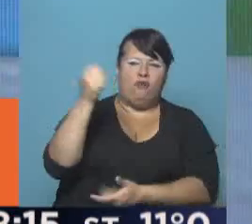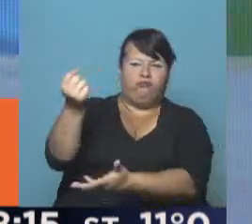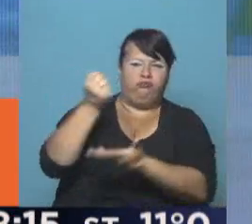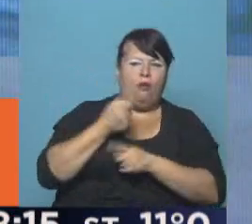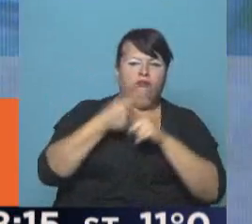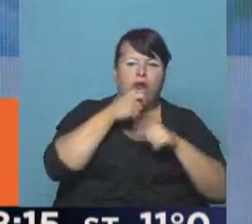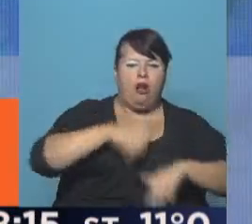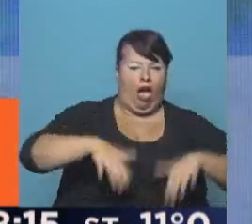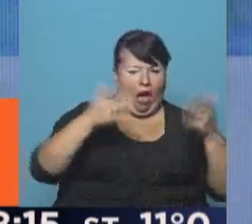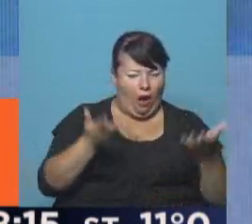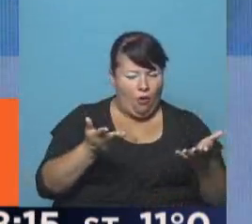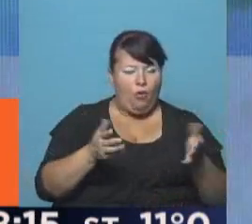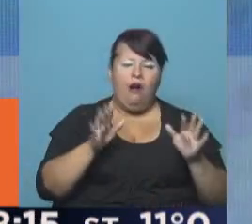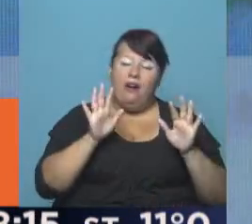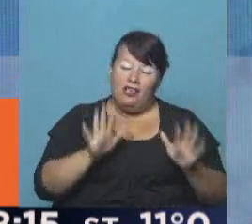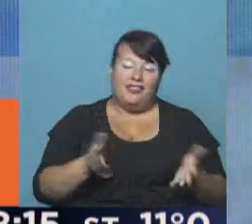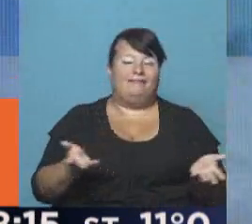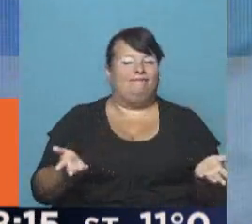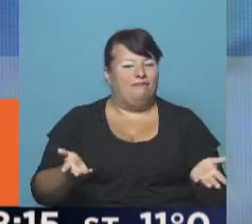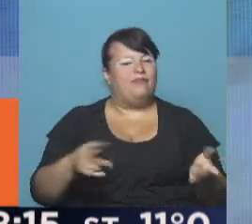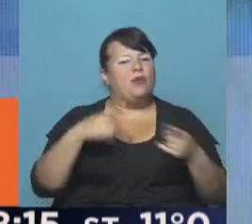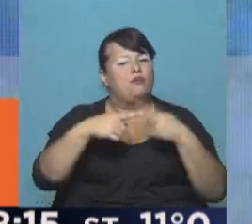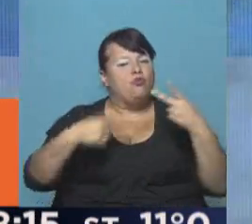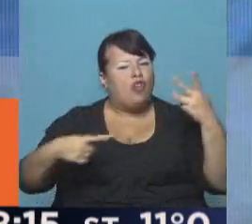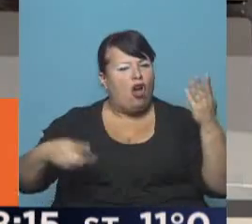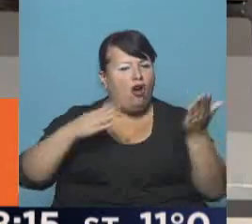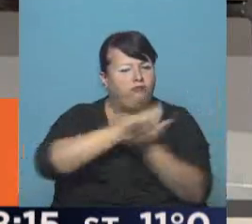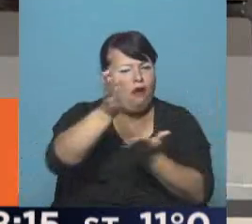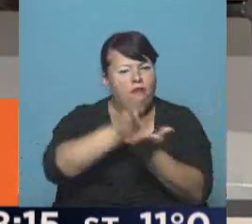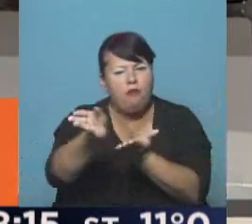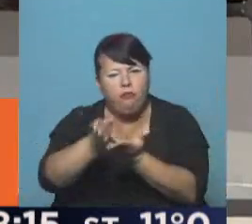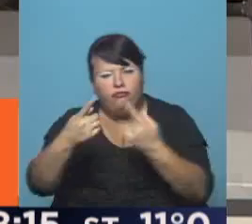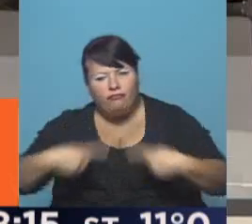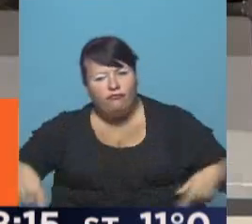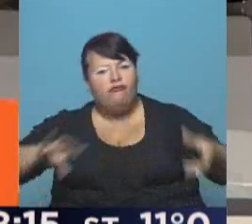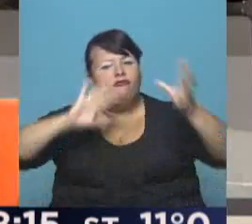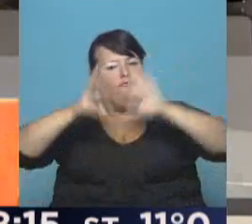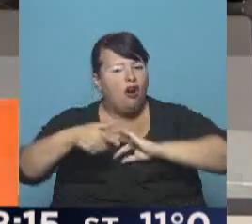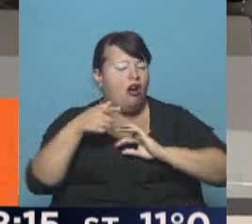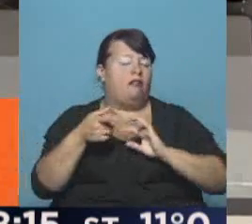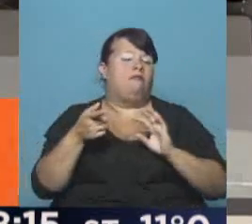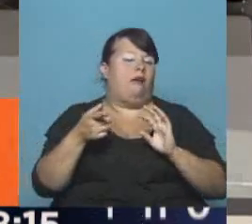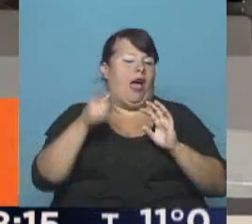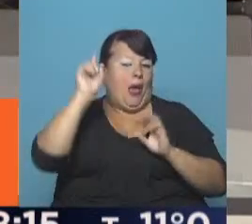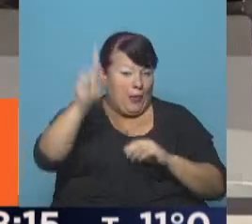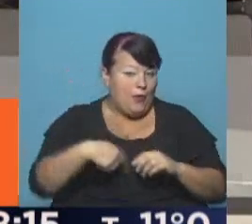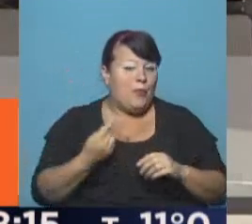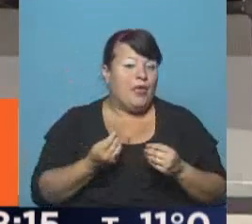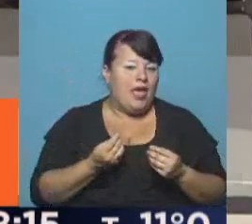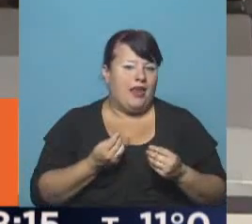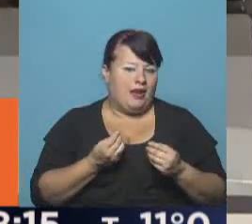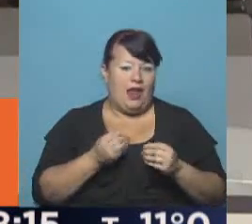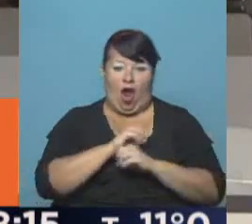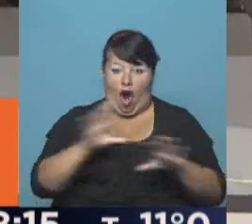de inundación por lo tanto digo son muchas las aristas y son muchos los factores que desencadenan en